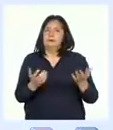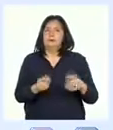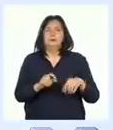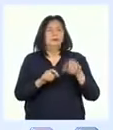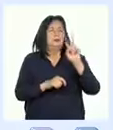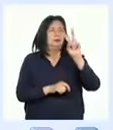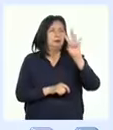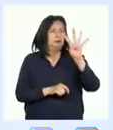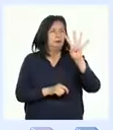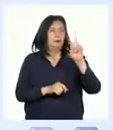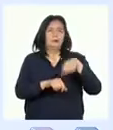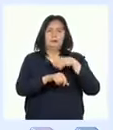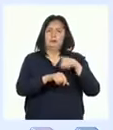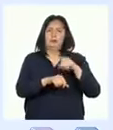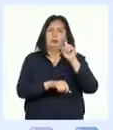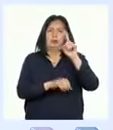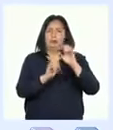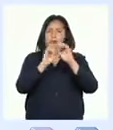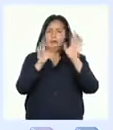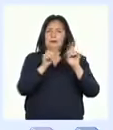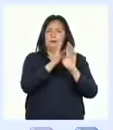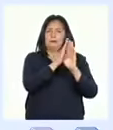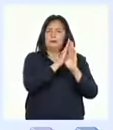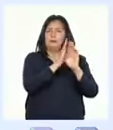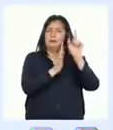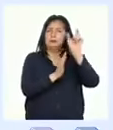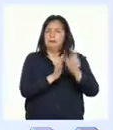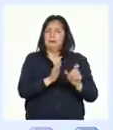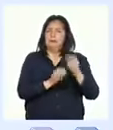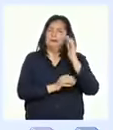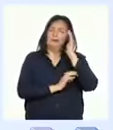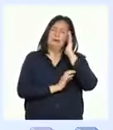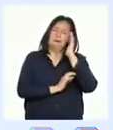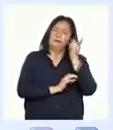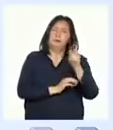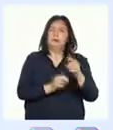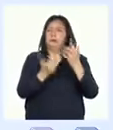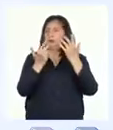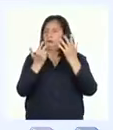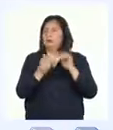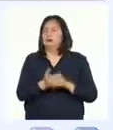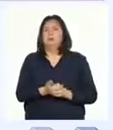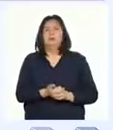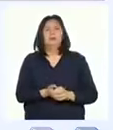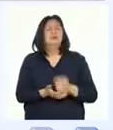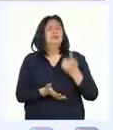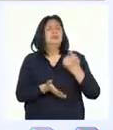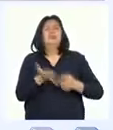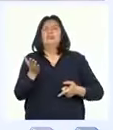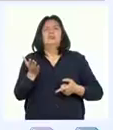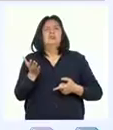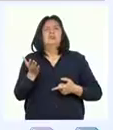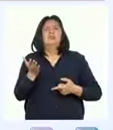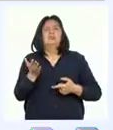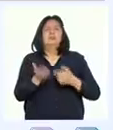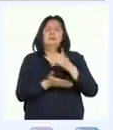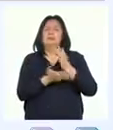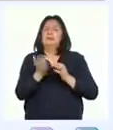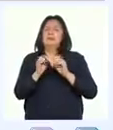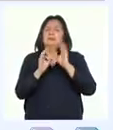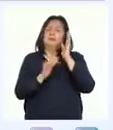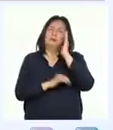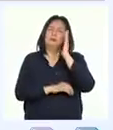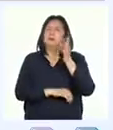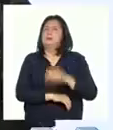las 24 horas que tiene un día una persona duerme 8 horas, ¿qué parte del día se